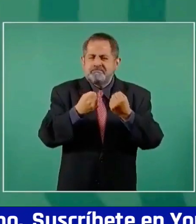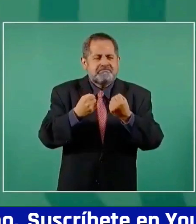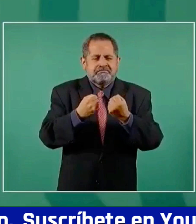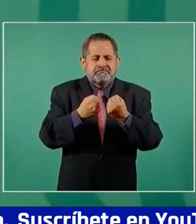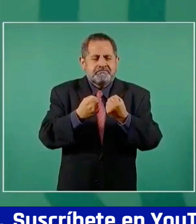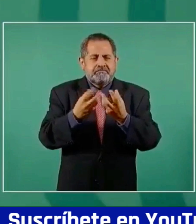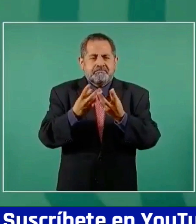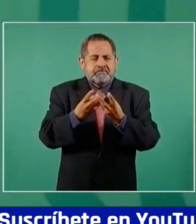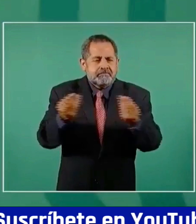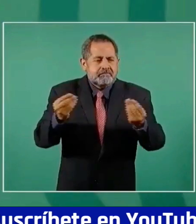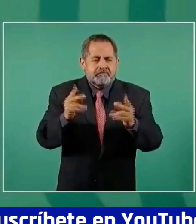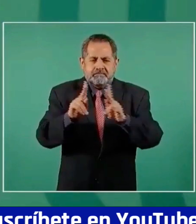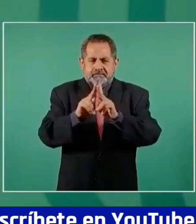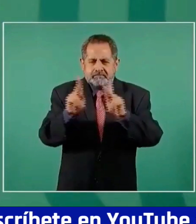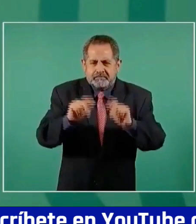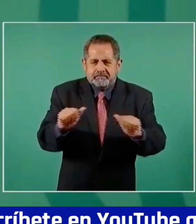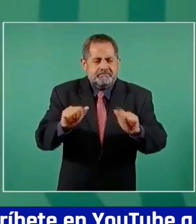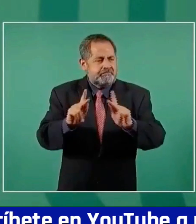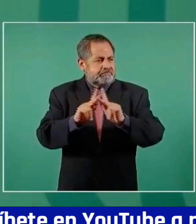vía electoral.